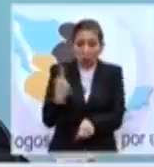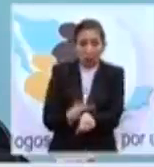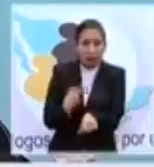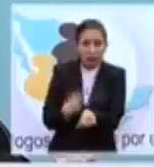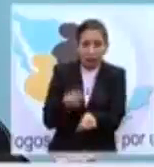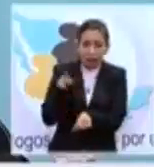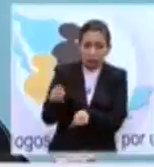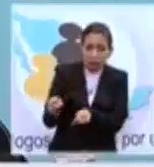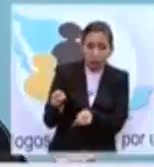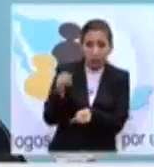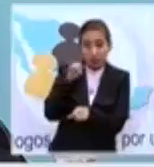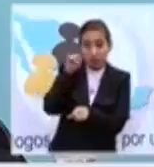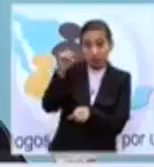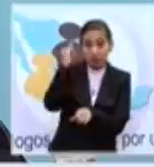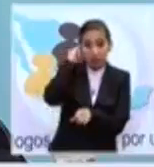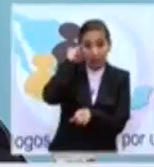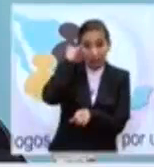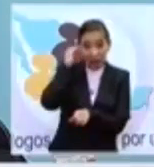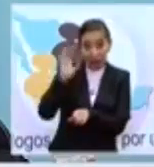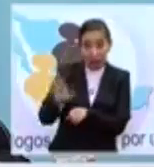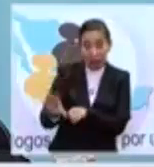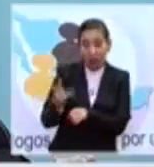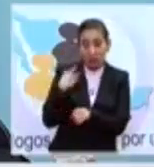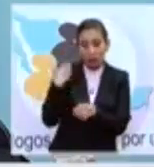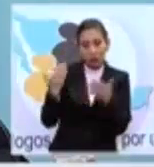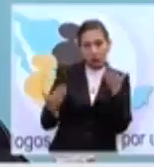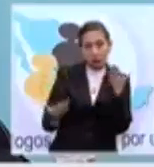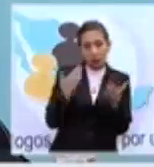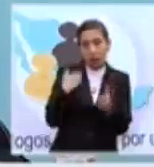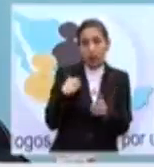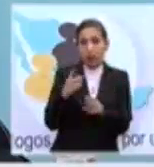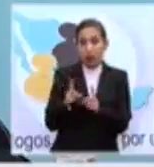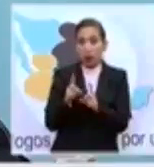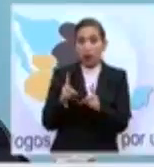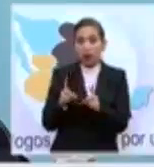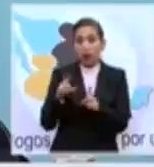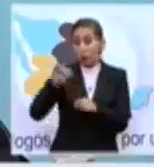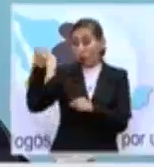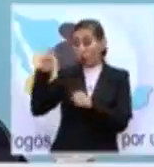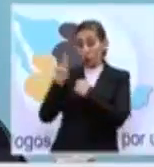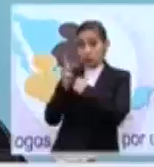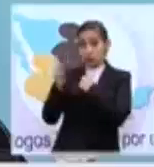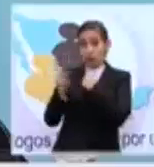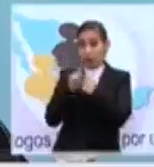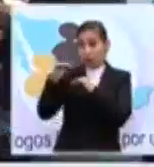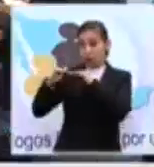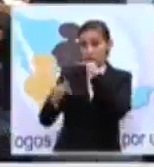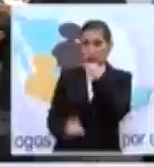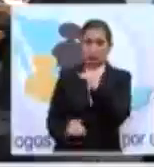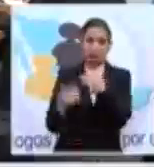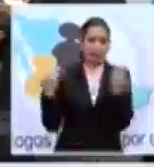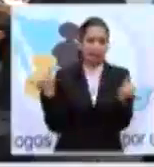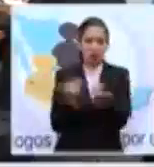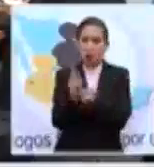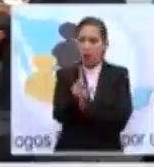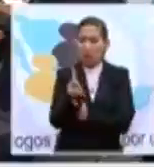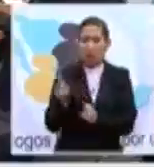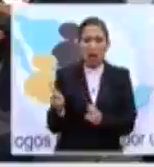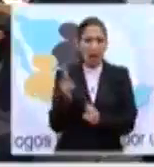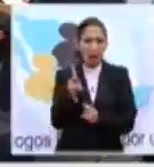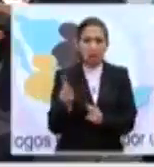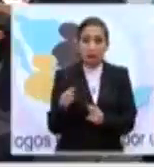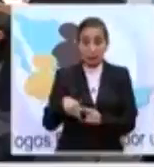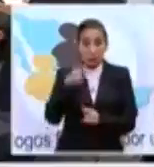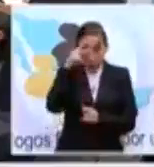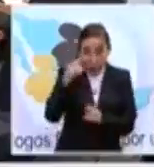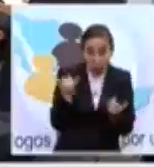son comparables, bueno, que tienen un nivel de desarrollo, con países con nivel de desarrollo muy bajo, ¿no? Que son muy cuestionables para este